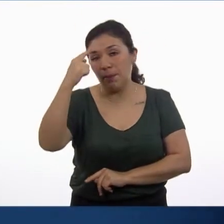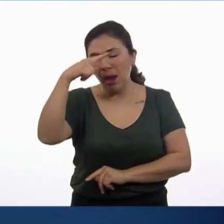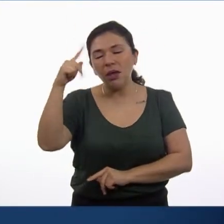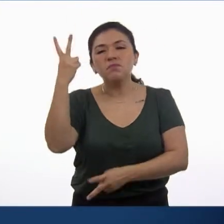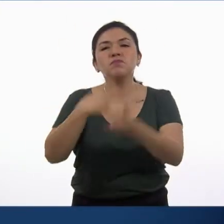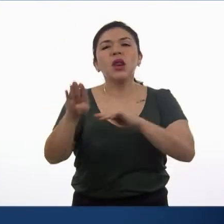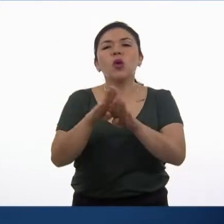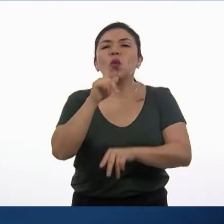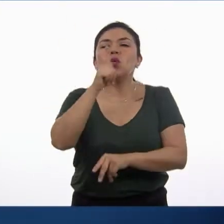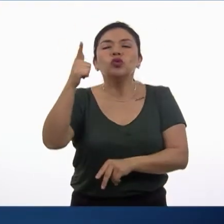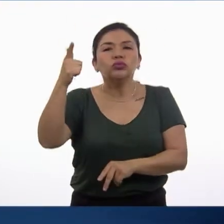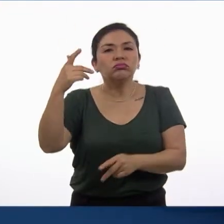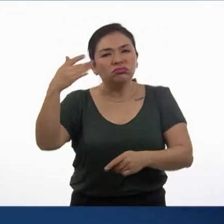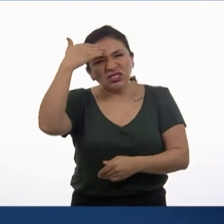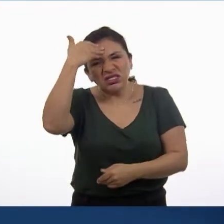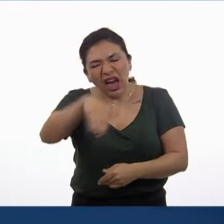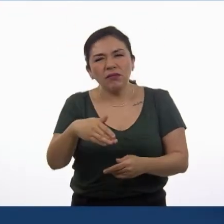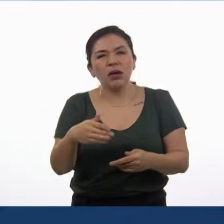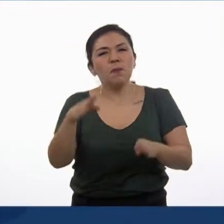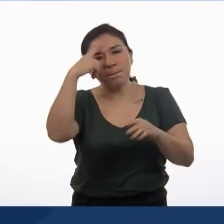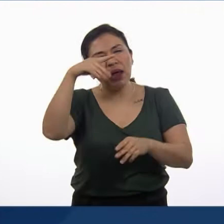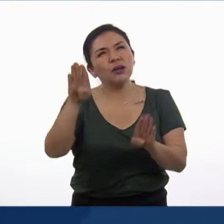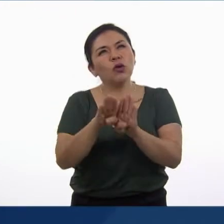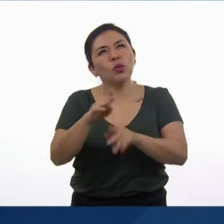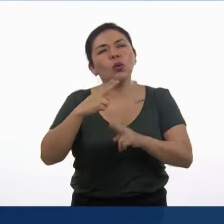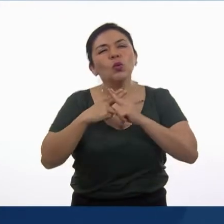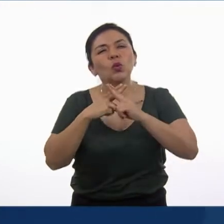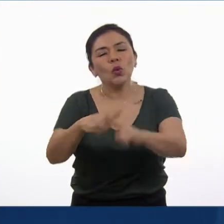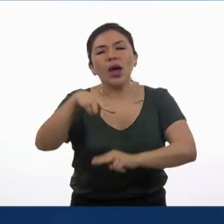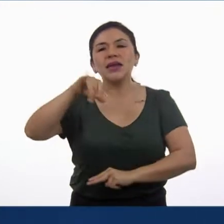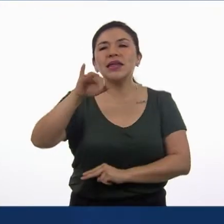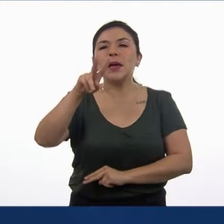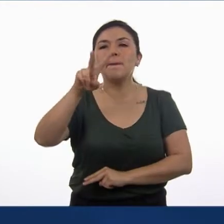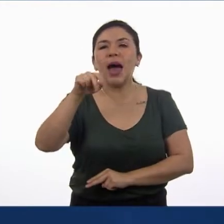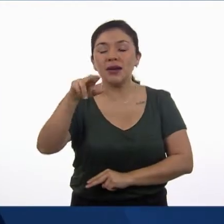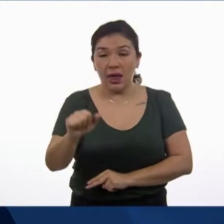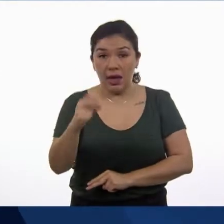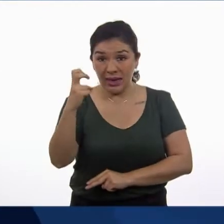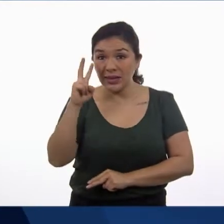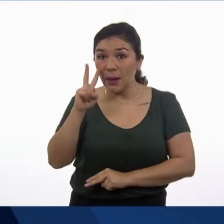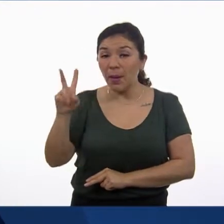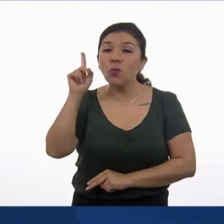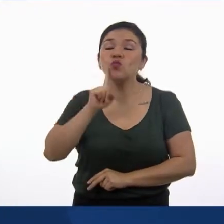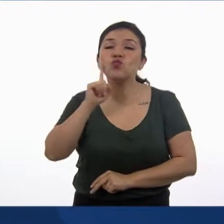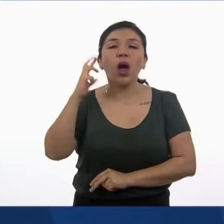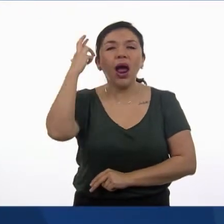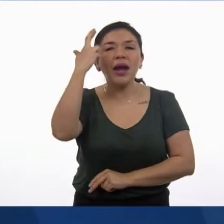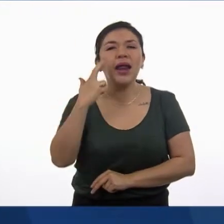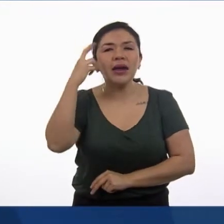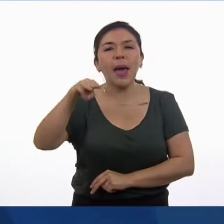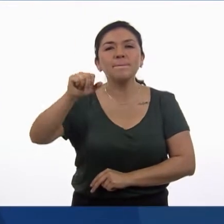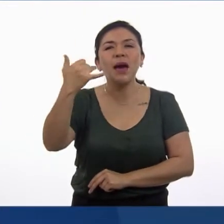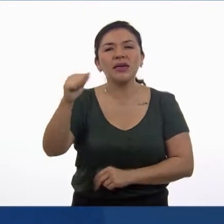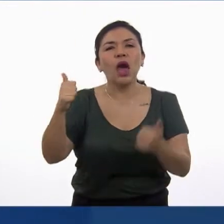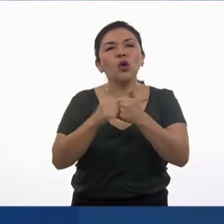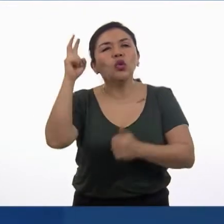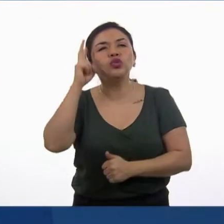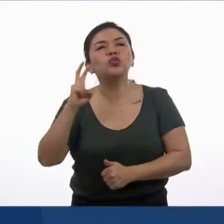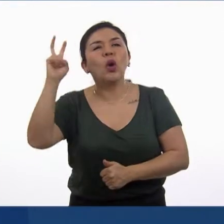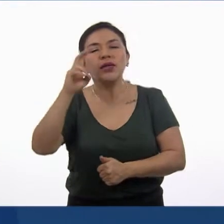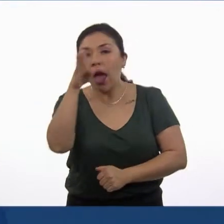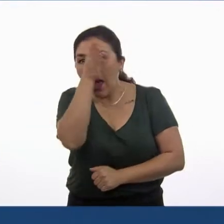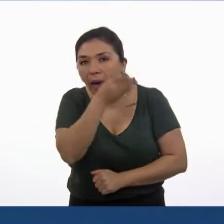iluminación e integrarse al estado eterno del nirvana. Aquí vemos a la reina Maya soñando con un elefante durante su